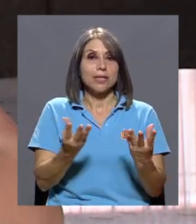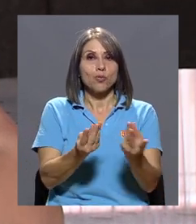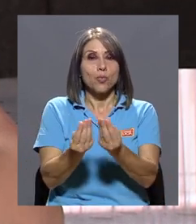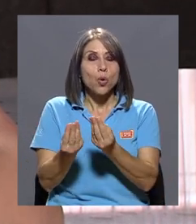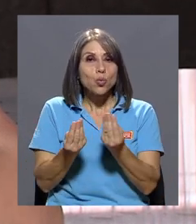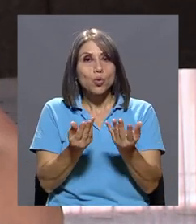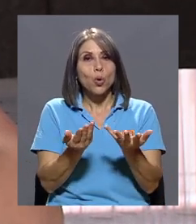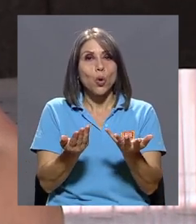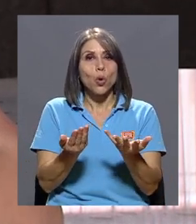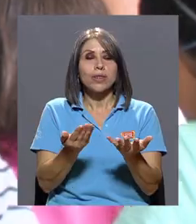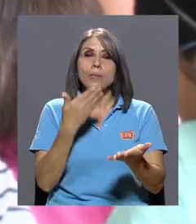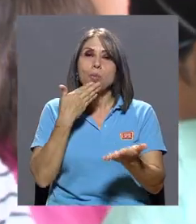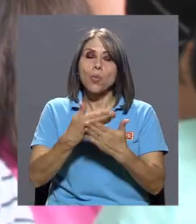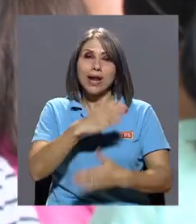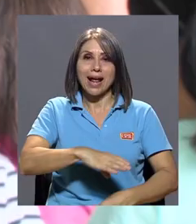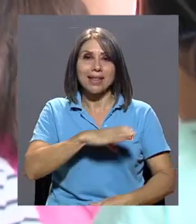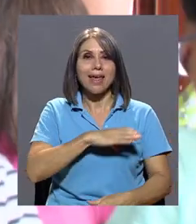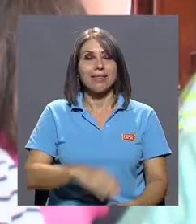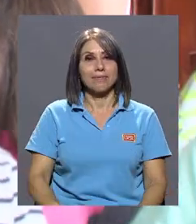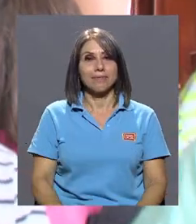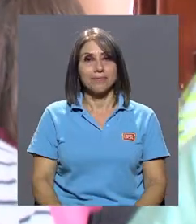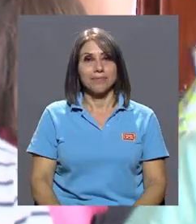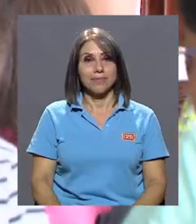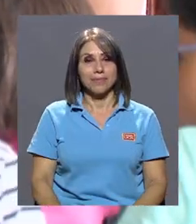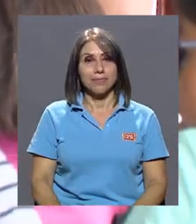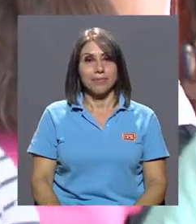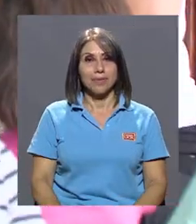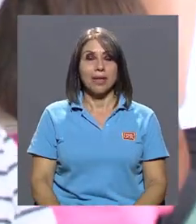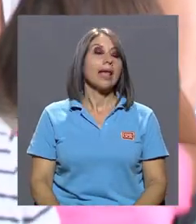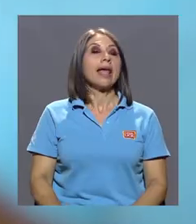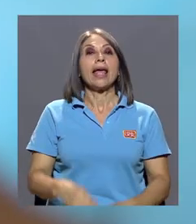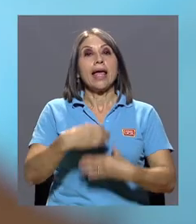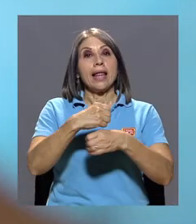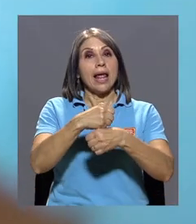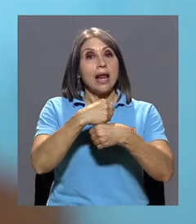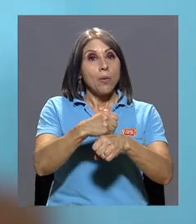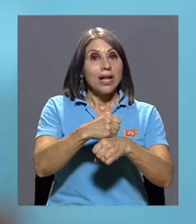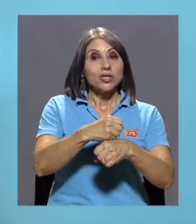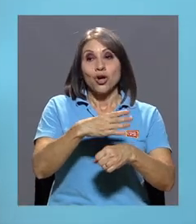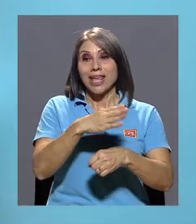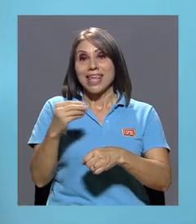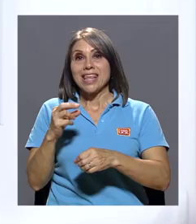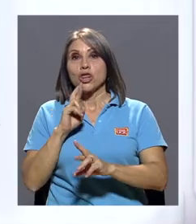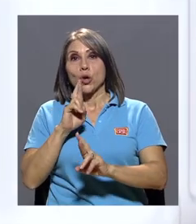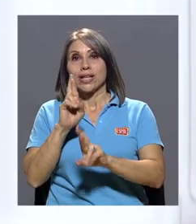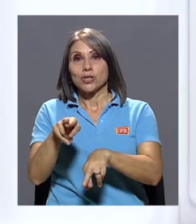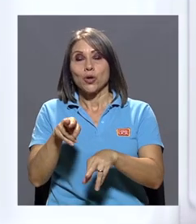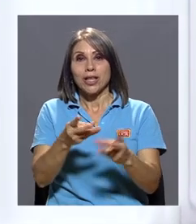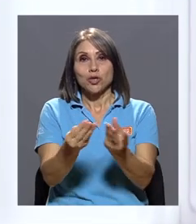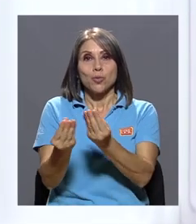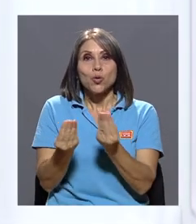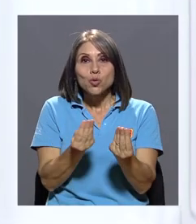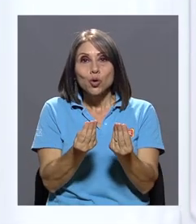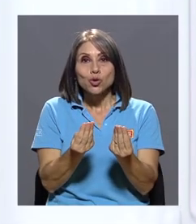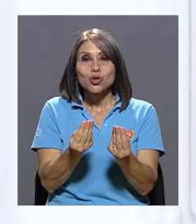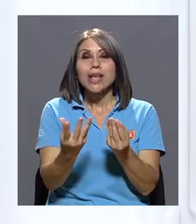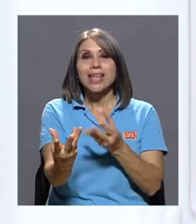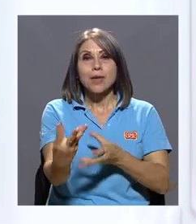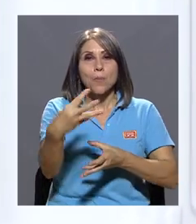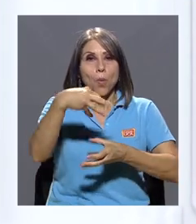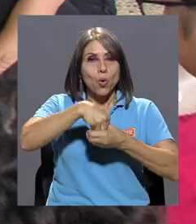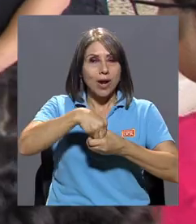un producto de muy buena calidad. En la elaboración y la donación de los productos